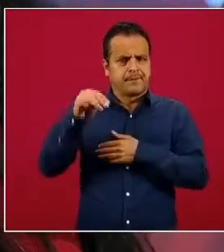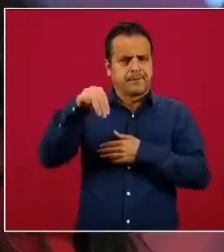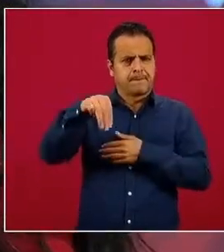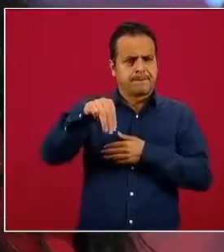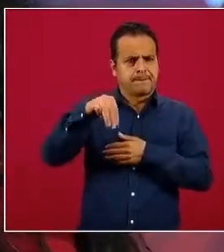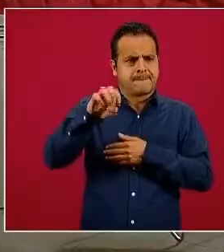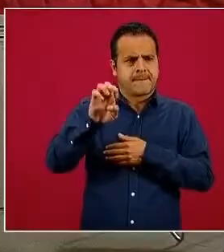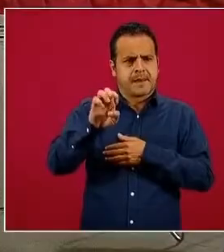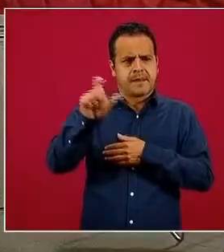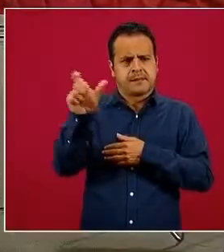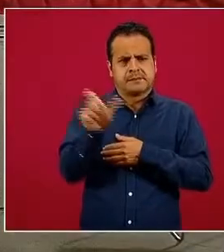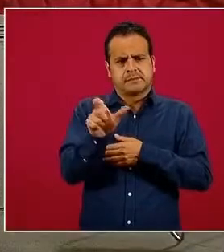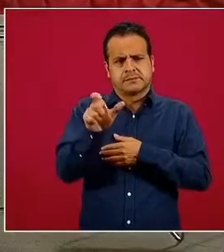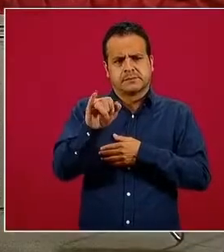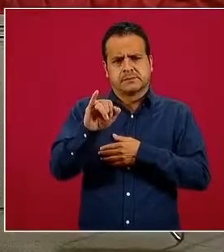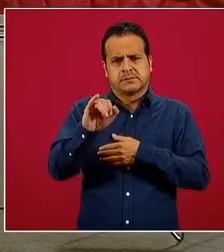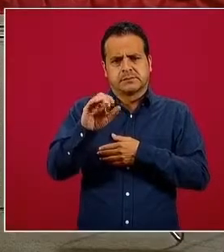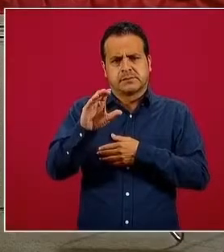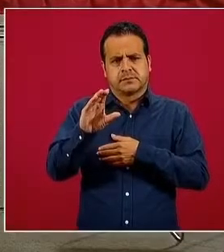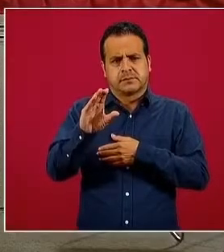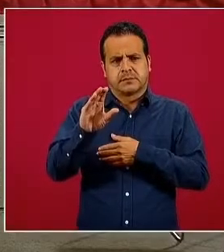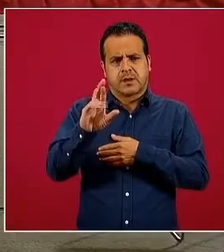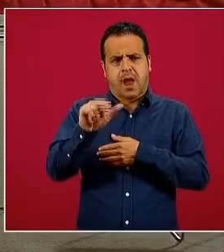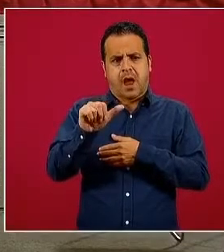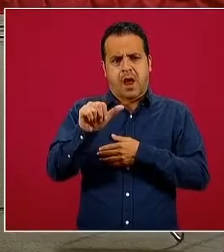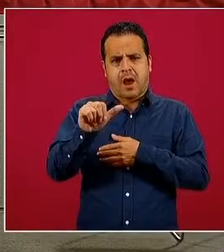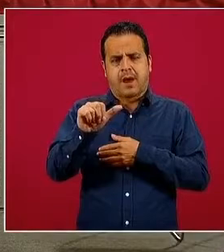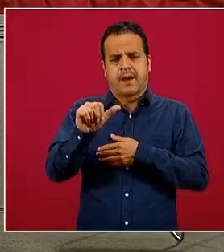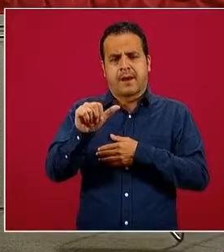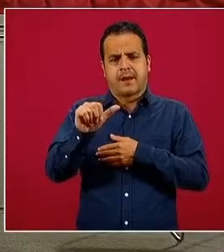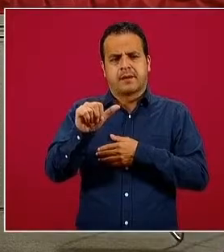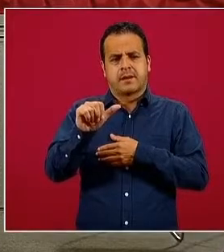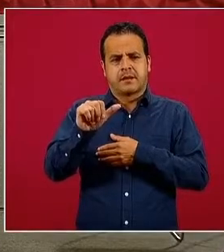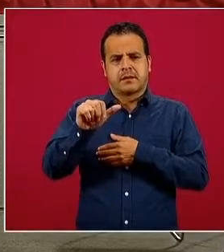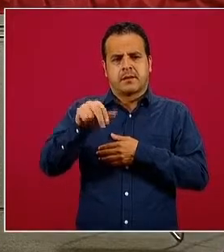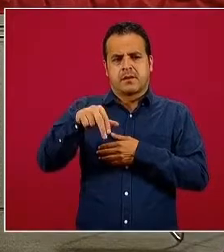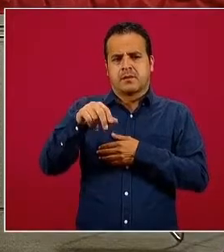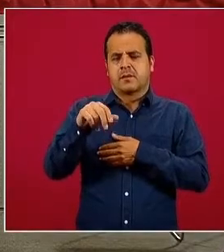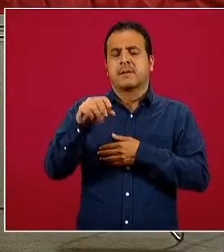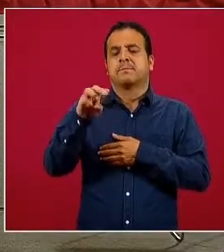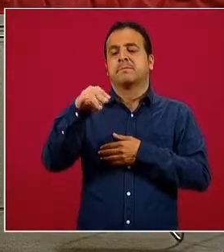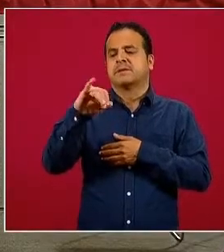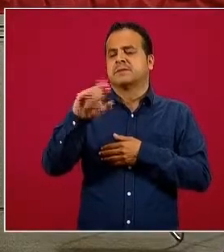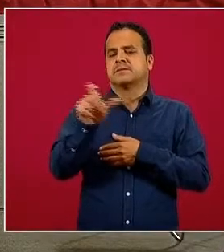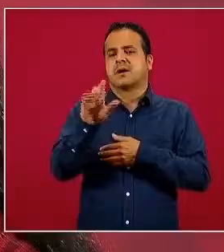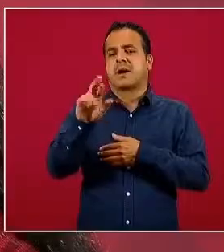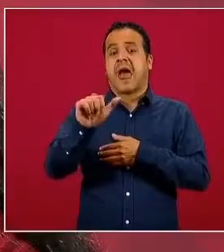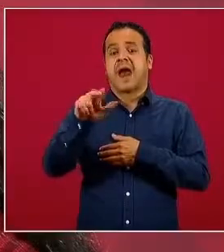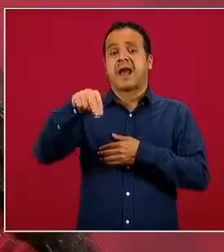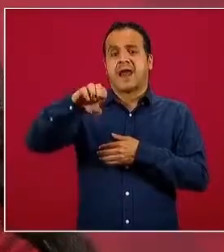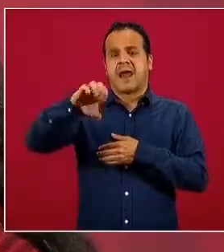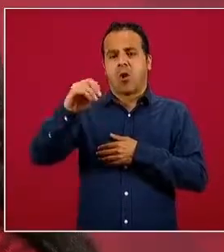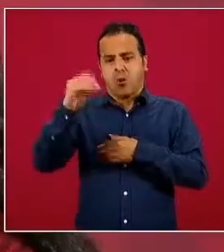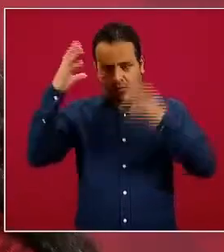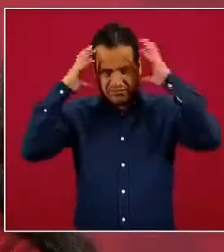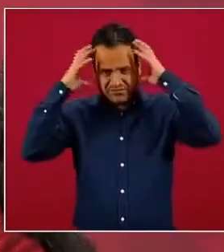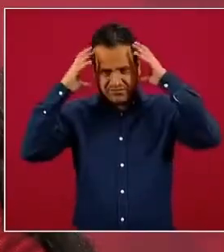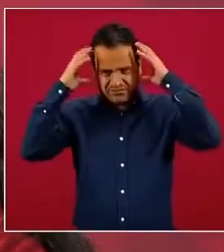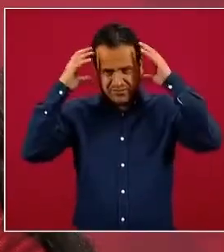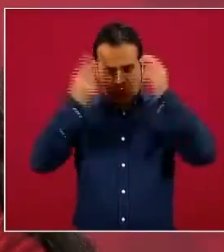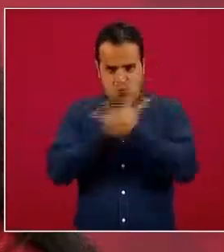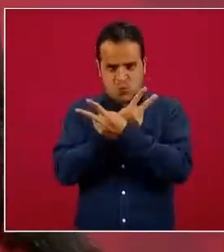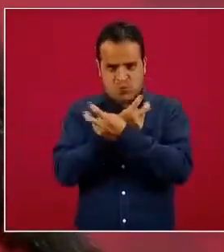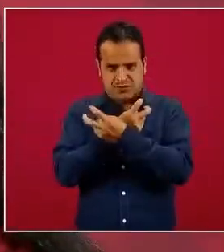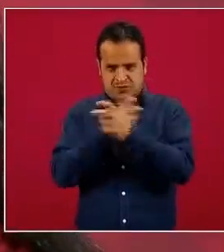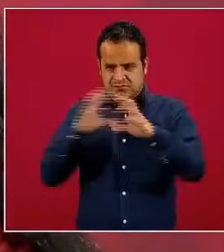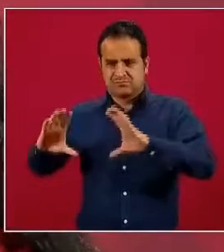Ciudad de México. Podría yo, con todo gusto, hacerles el comentario que atinadamente señalas,